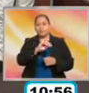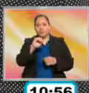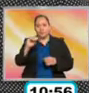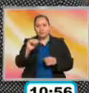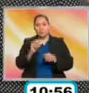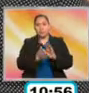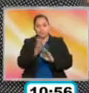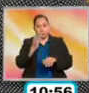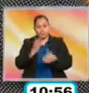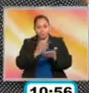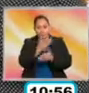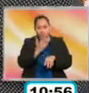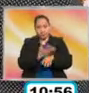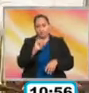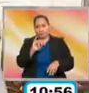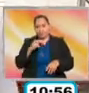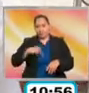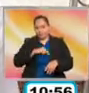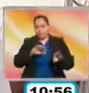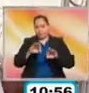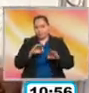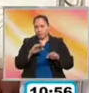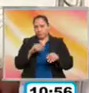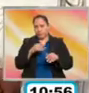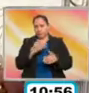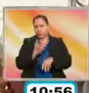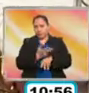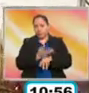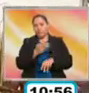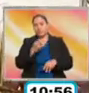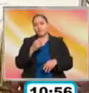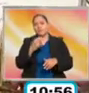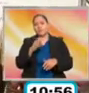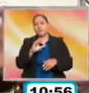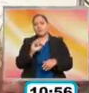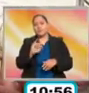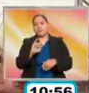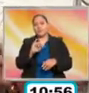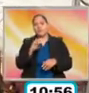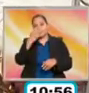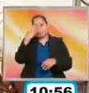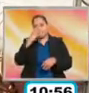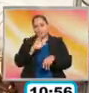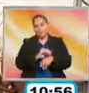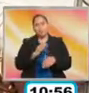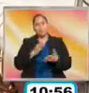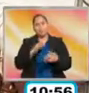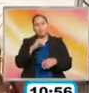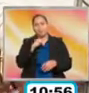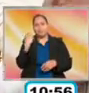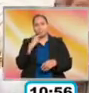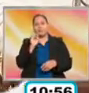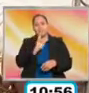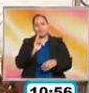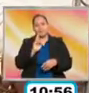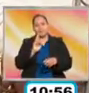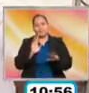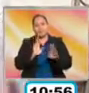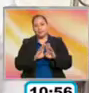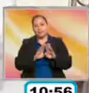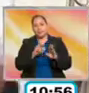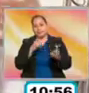¿Vas a Estados Unidos también? Sí, estamos trabajando en Estados Unidos. De hecho, falta poquito para que se venza la visa que tenemos. Y vamos a ver cómo nos va con el pelos de lote